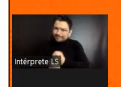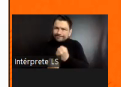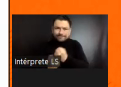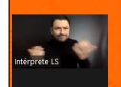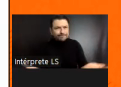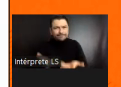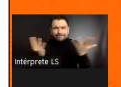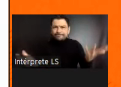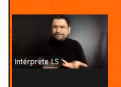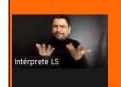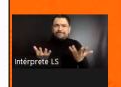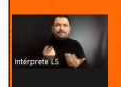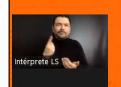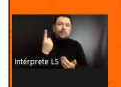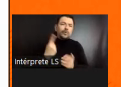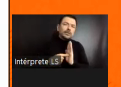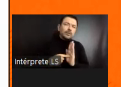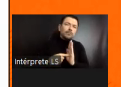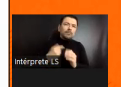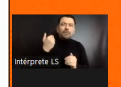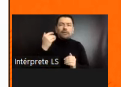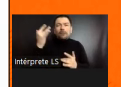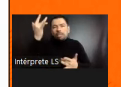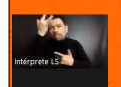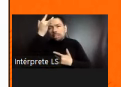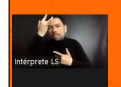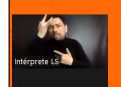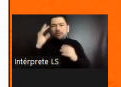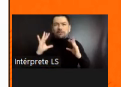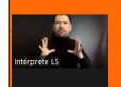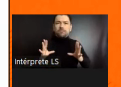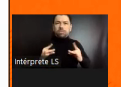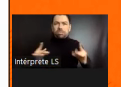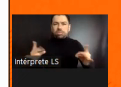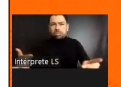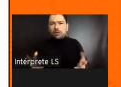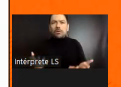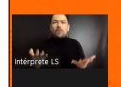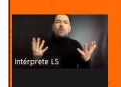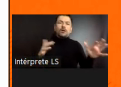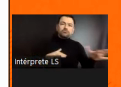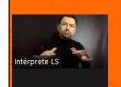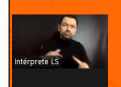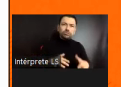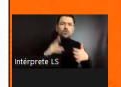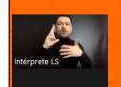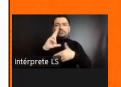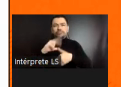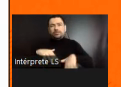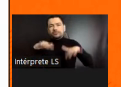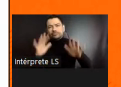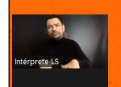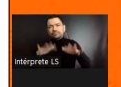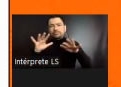de enfermedades, emergencias que tengan que ver con desastres naturales y que pudiesen dar como